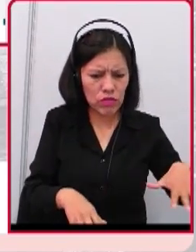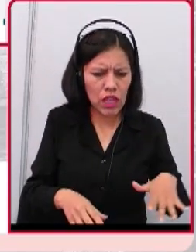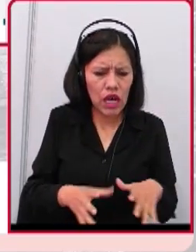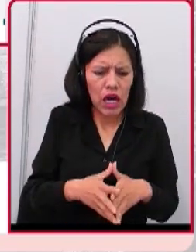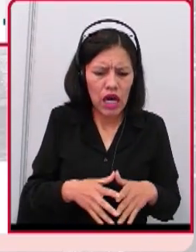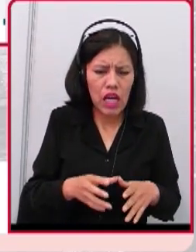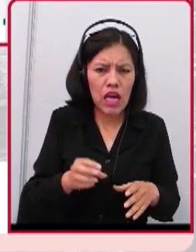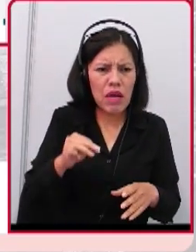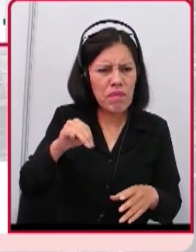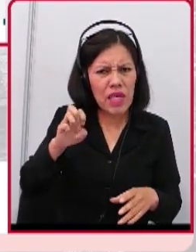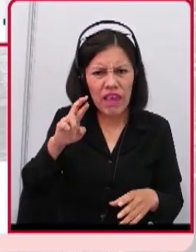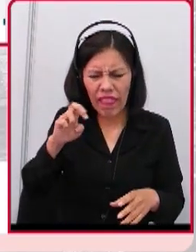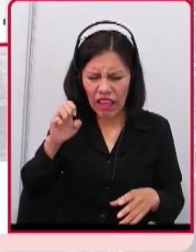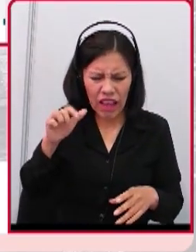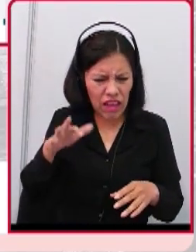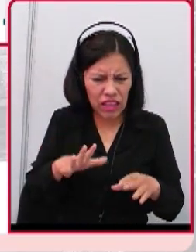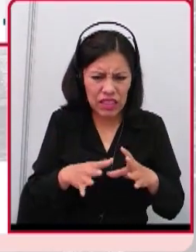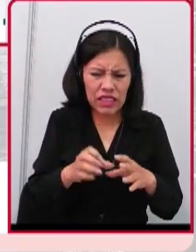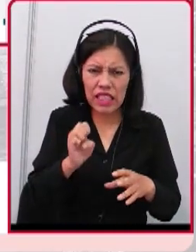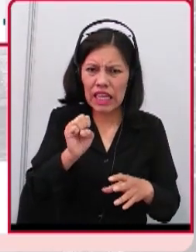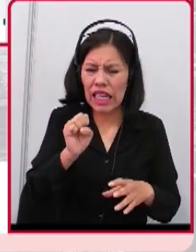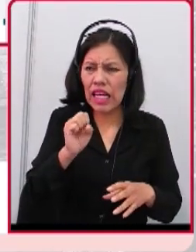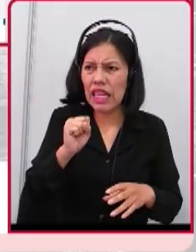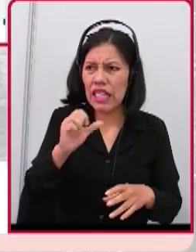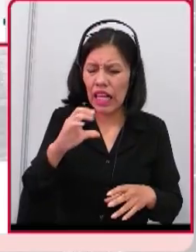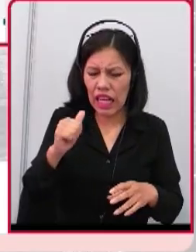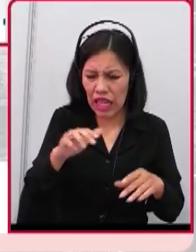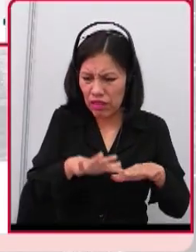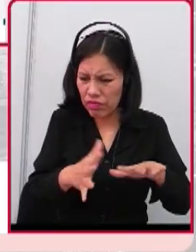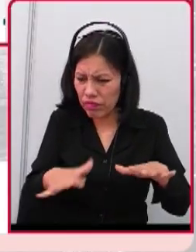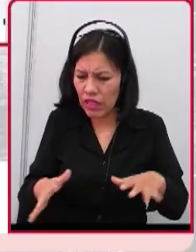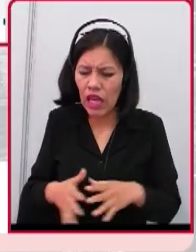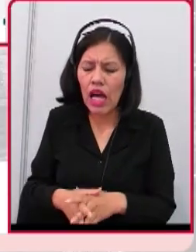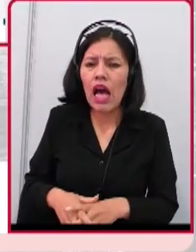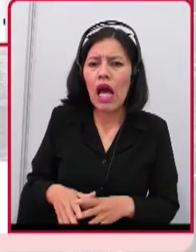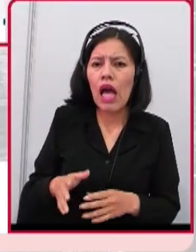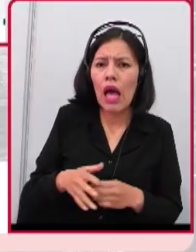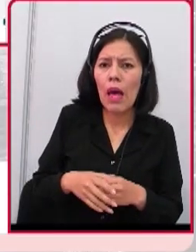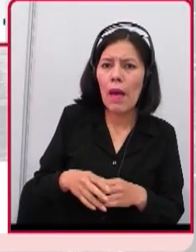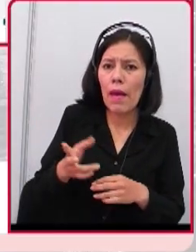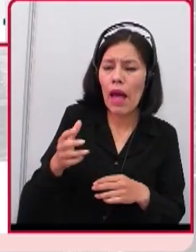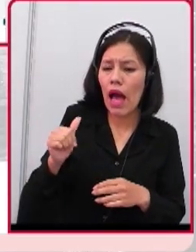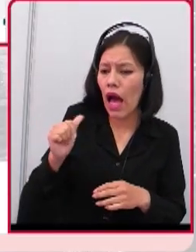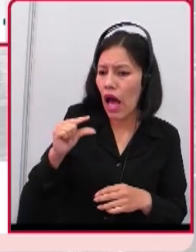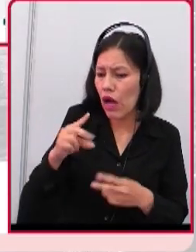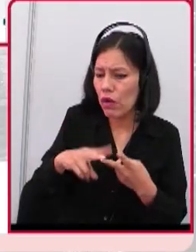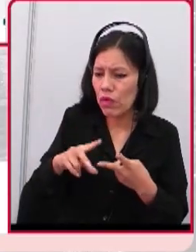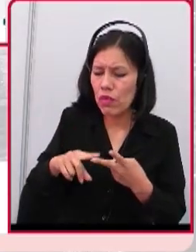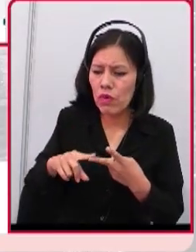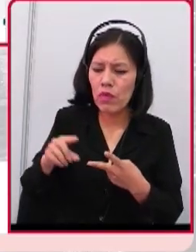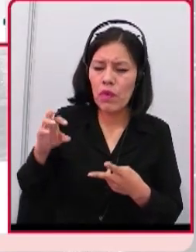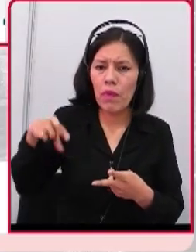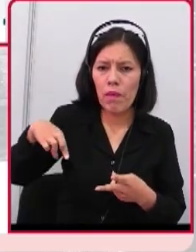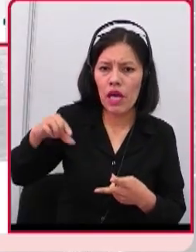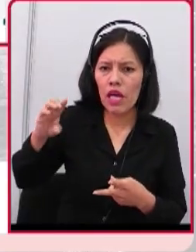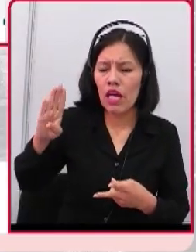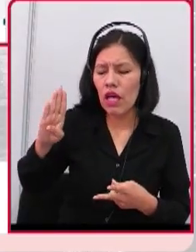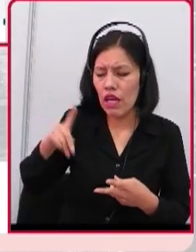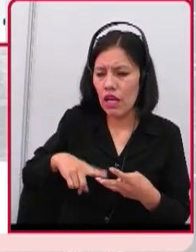Tenemos minerales como plata, oro, plomo, zinc, que están asociados